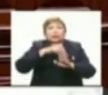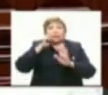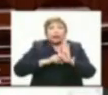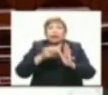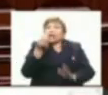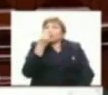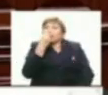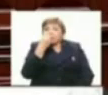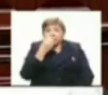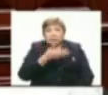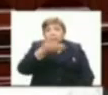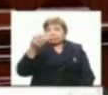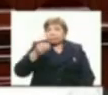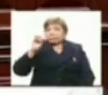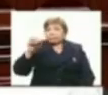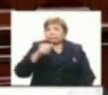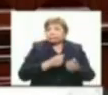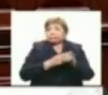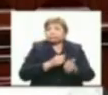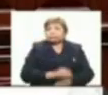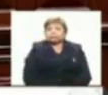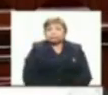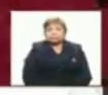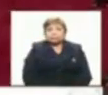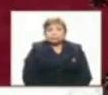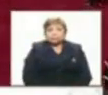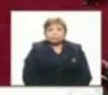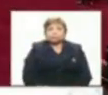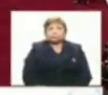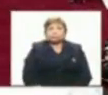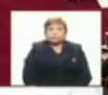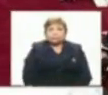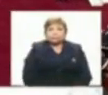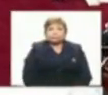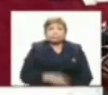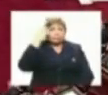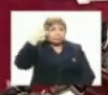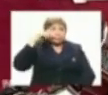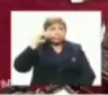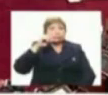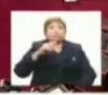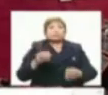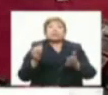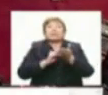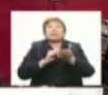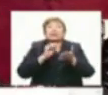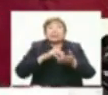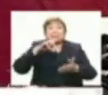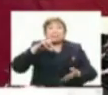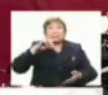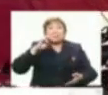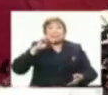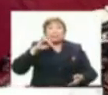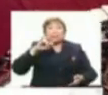asistencia alimentaria. Para las pymes implementaremos fondos de